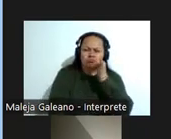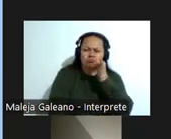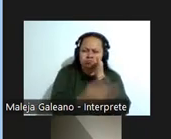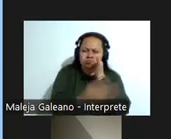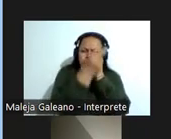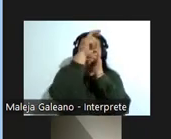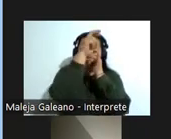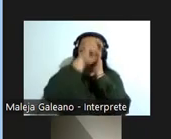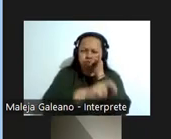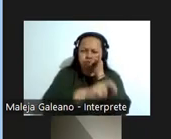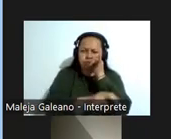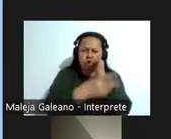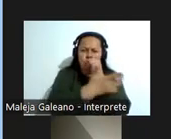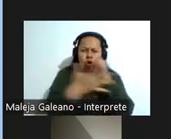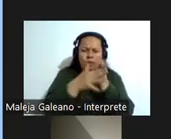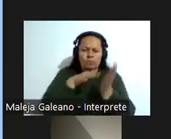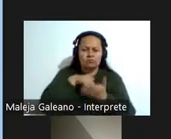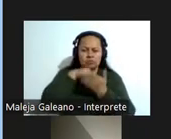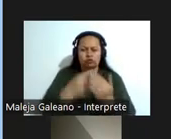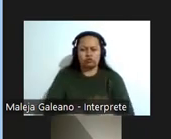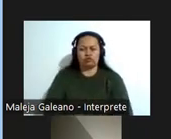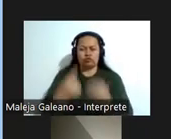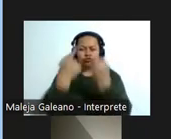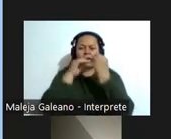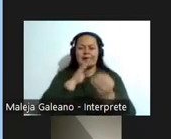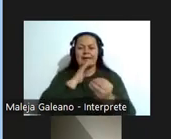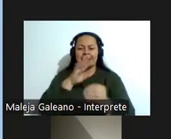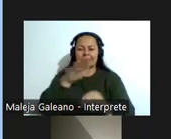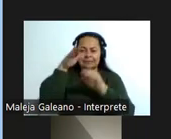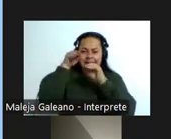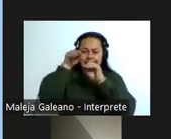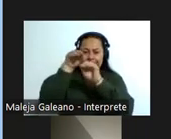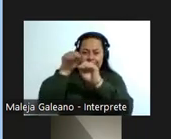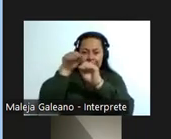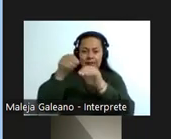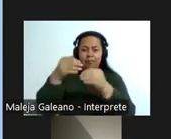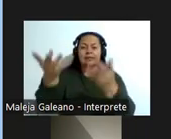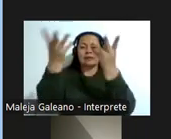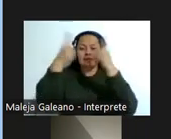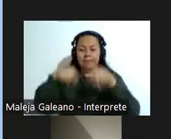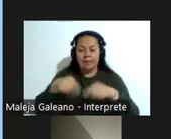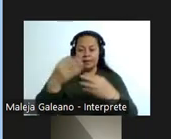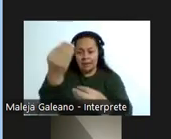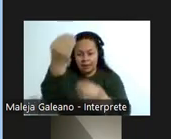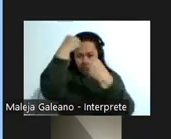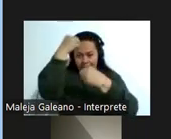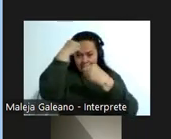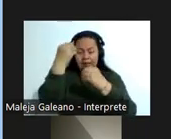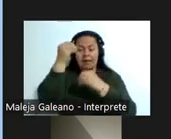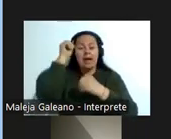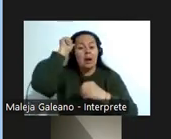postura política de quienes enseñamos y de quienes aprendemos, que recuerden que también soy estudiante.